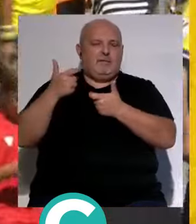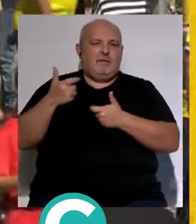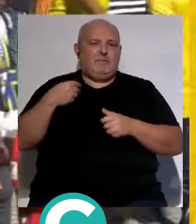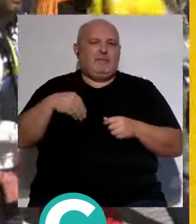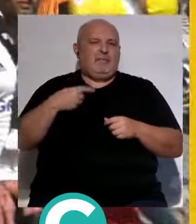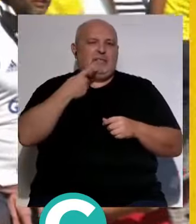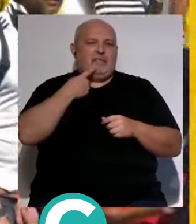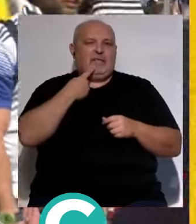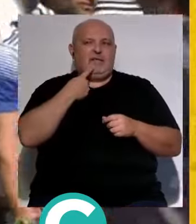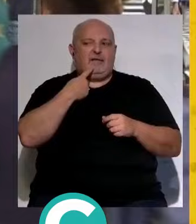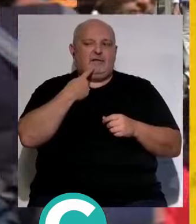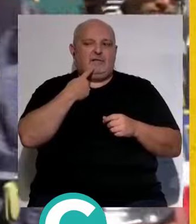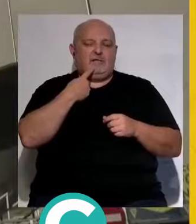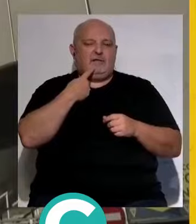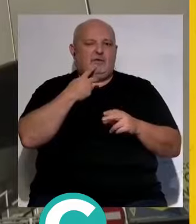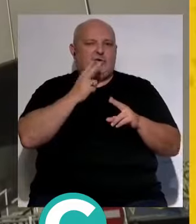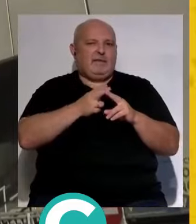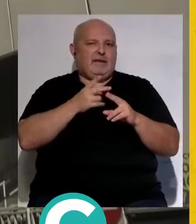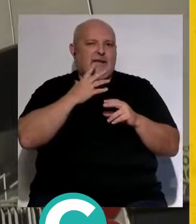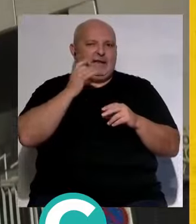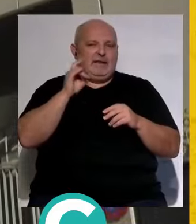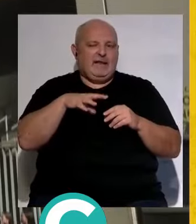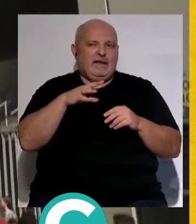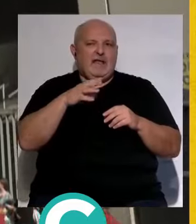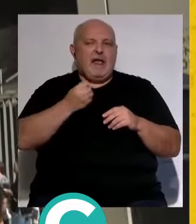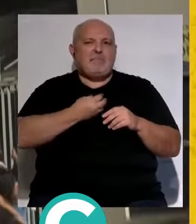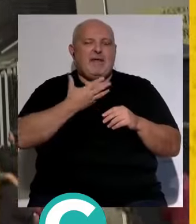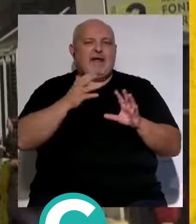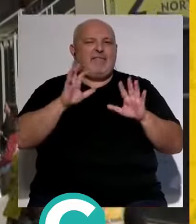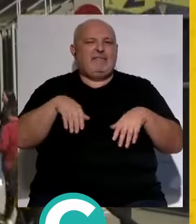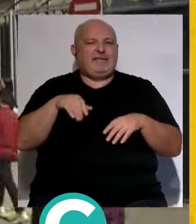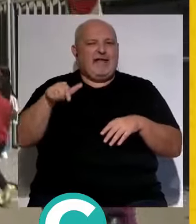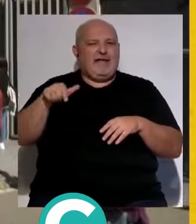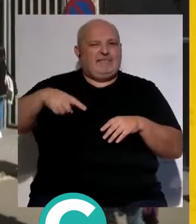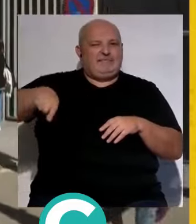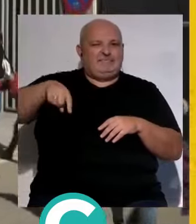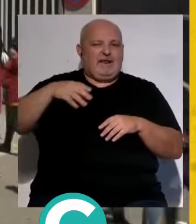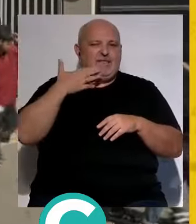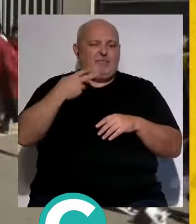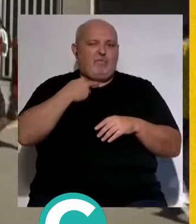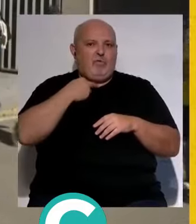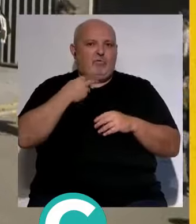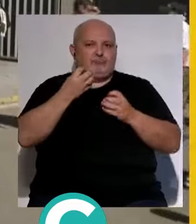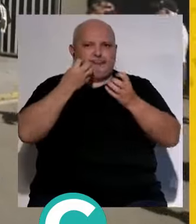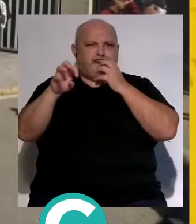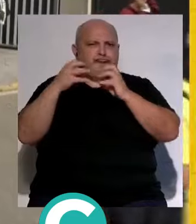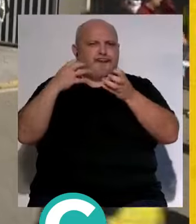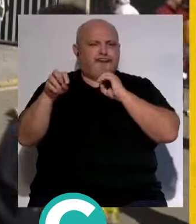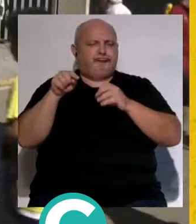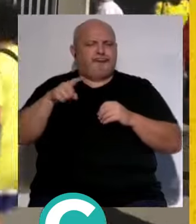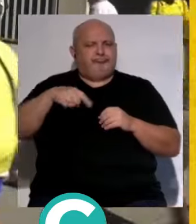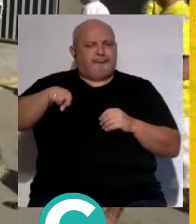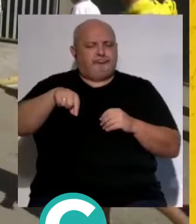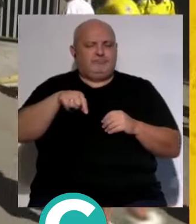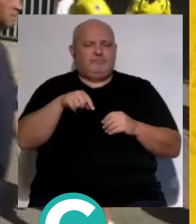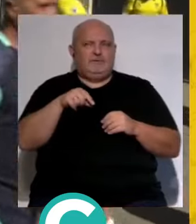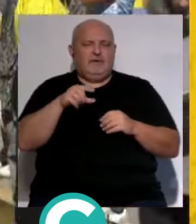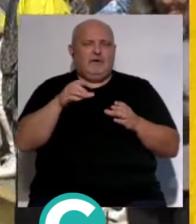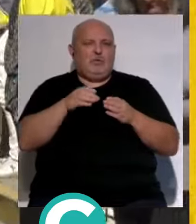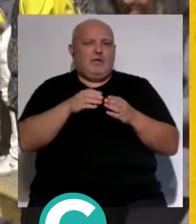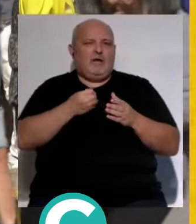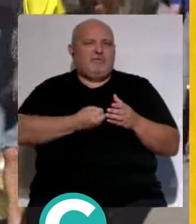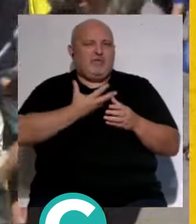presidente, ¿no? Sin nombrar a Alma Cadista, pero casi nombrándolo, de un